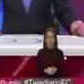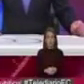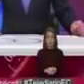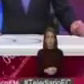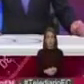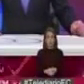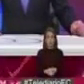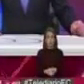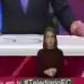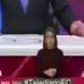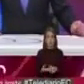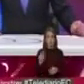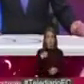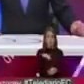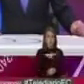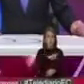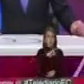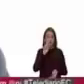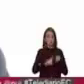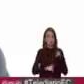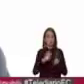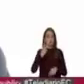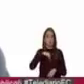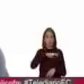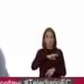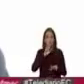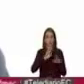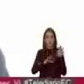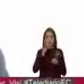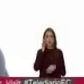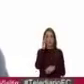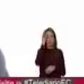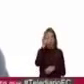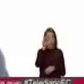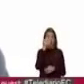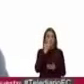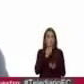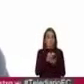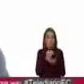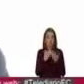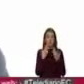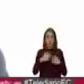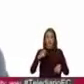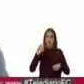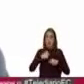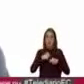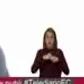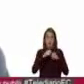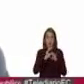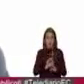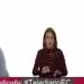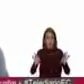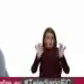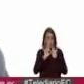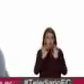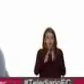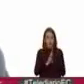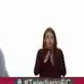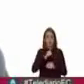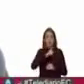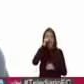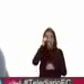Bueno, nosotros en Cordes tenemos una proyección de contracción económica un poco más severa que la que tienen los multilaterales. Ayer